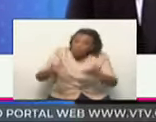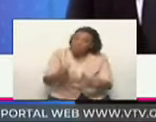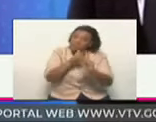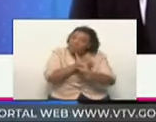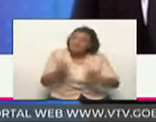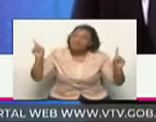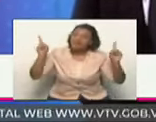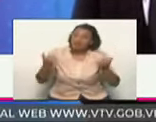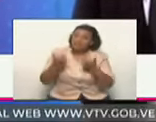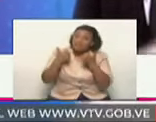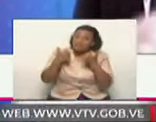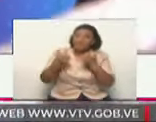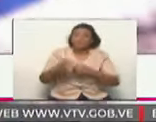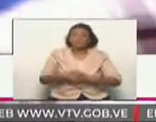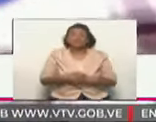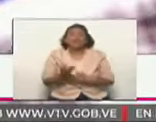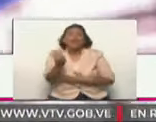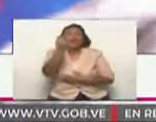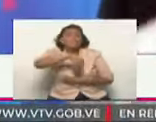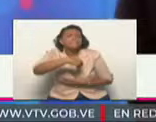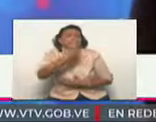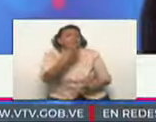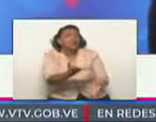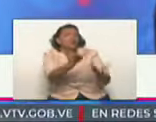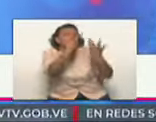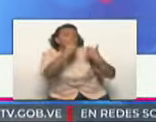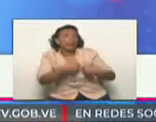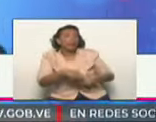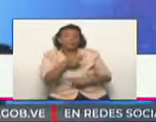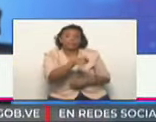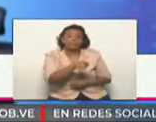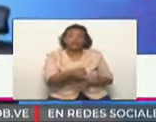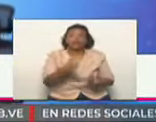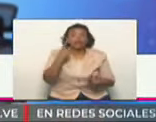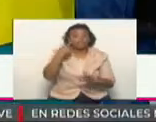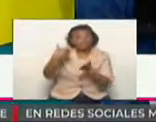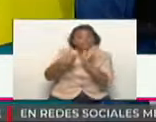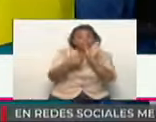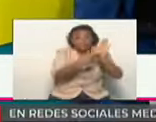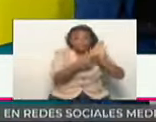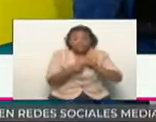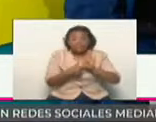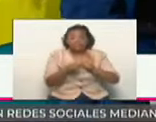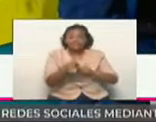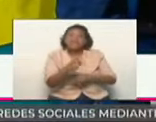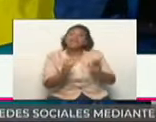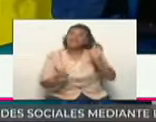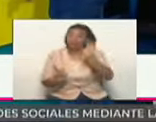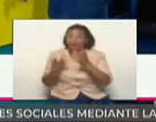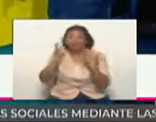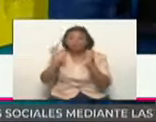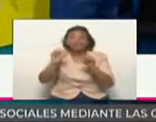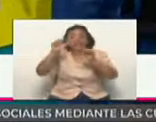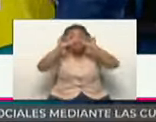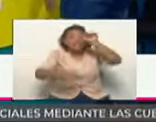totalmente diferente. ¿Qué más nos tienes por aquí, Jesús? Y son nuestros amigos y están en los BRICS. Y están en la jugada.